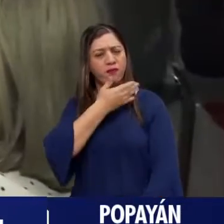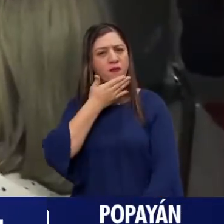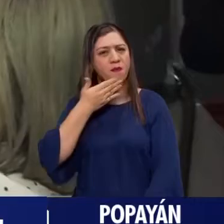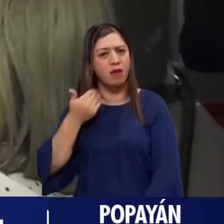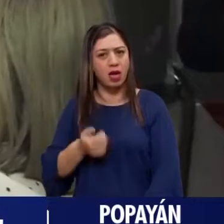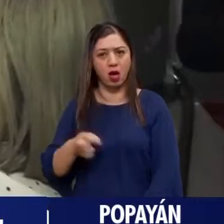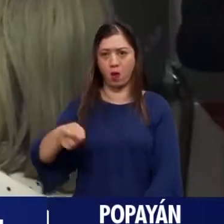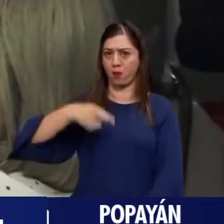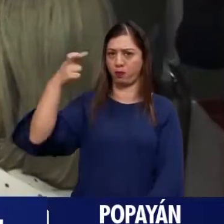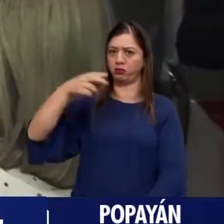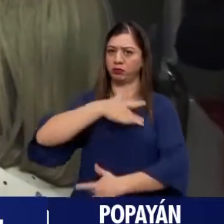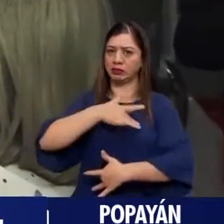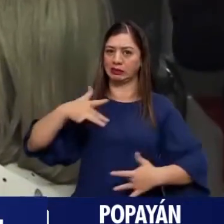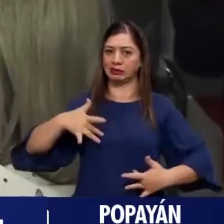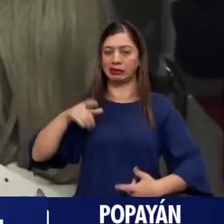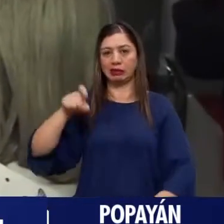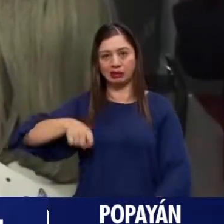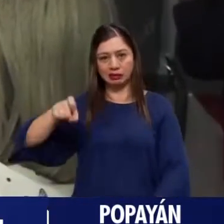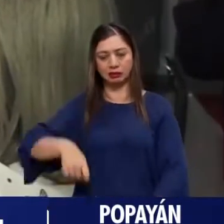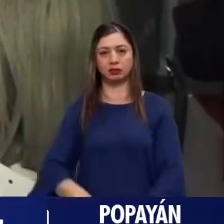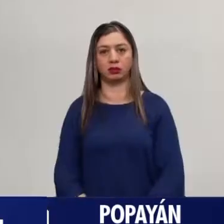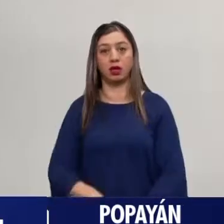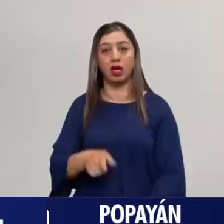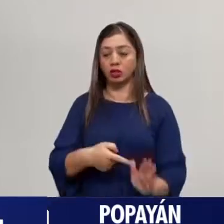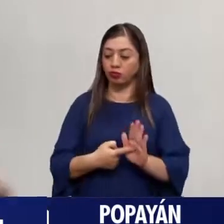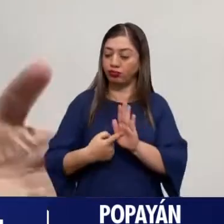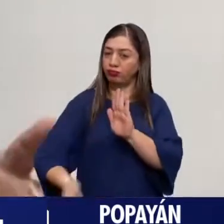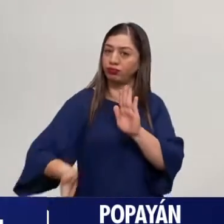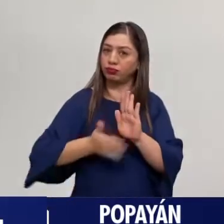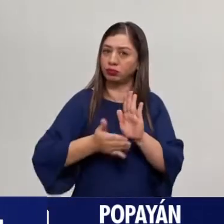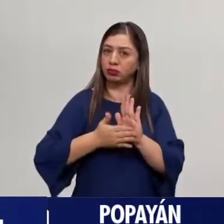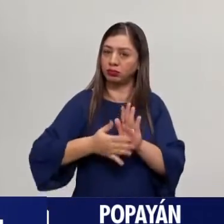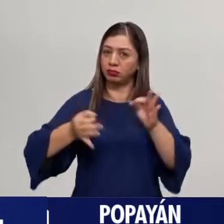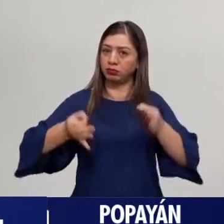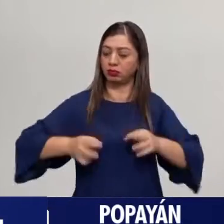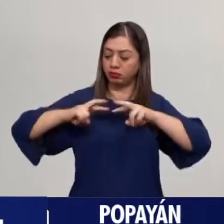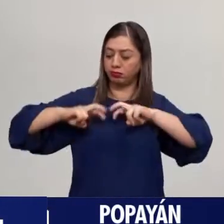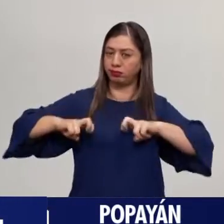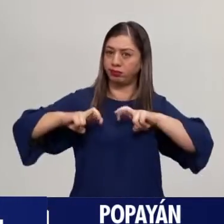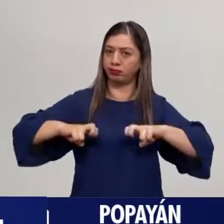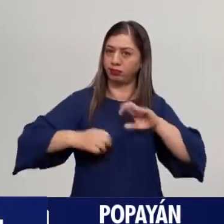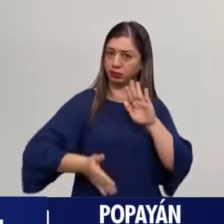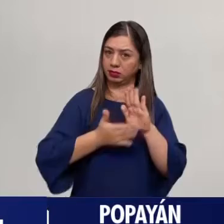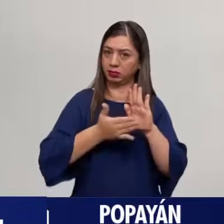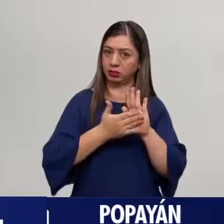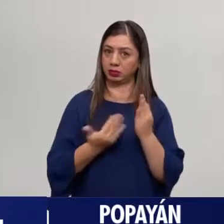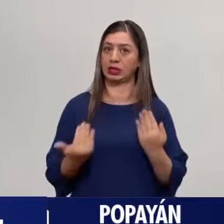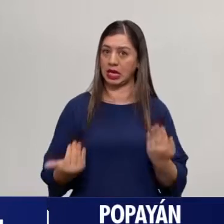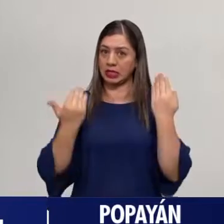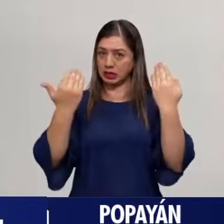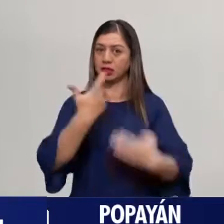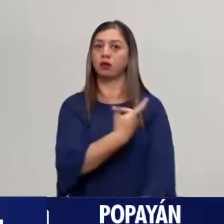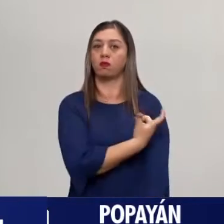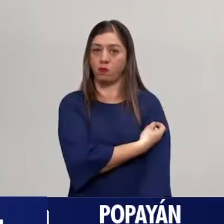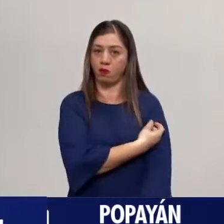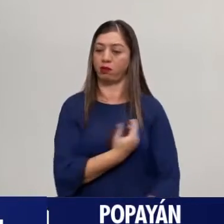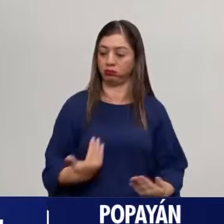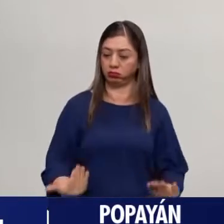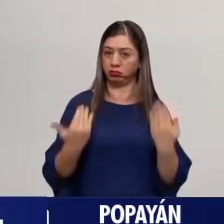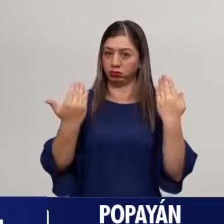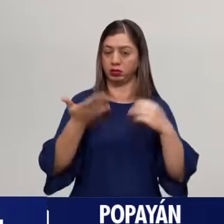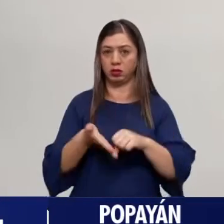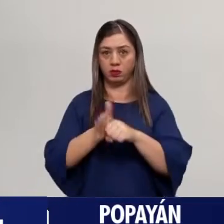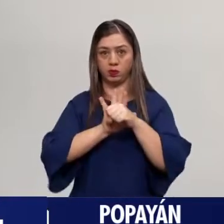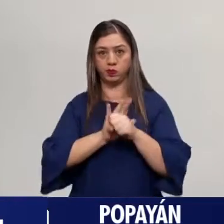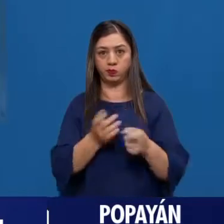sus profesionales de la salud, donde les demuestran con toda la evidencia y con todos los estudios que existen que la vacunación es el mejor mecanismo de prevención de